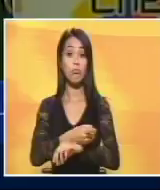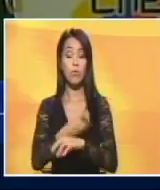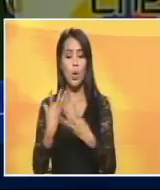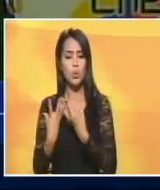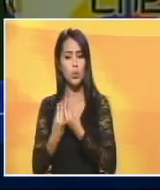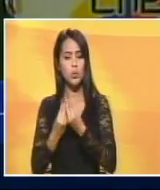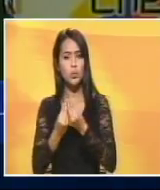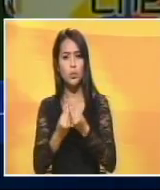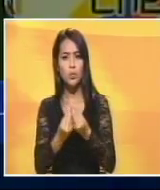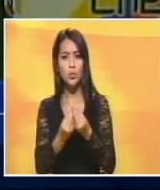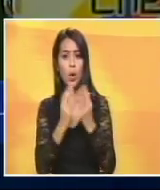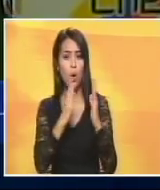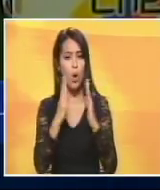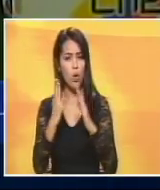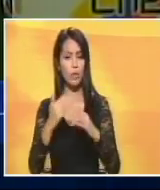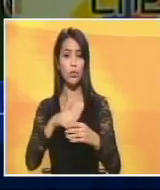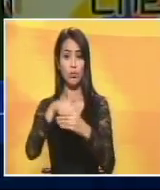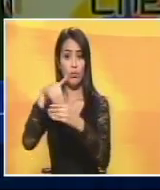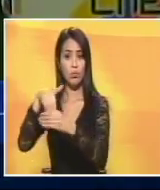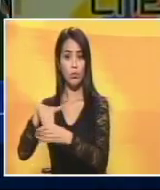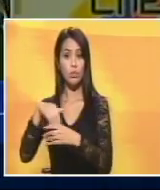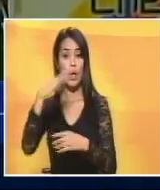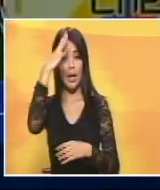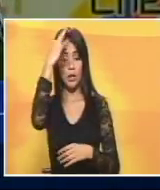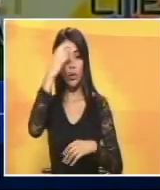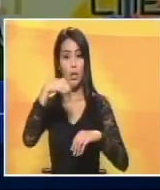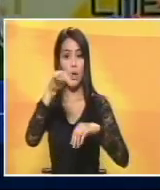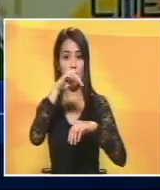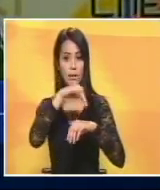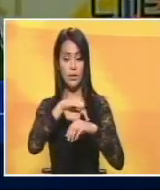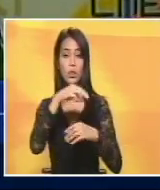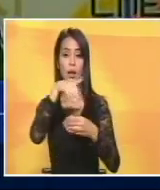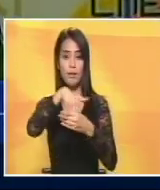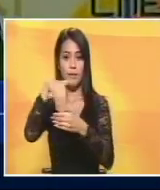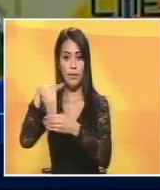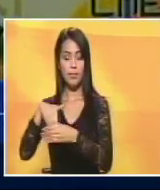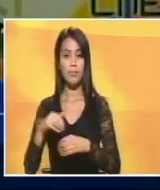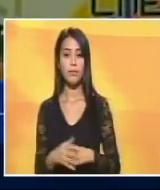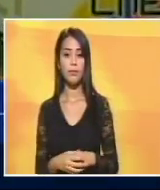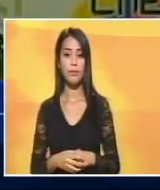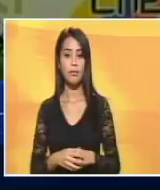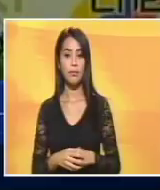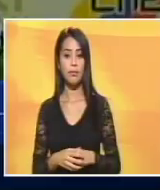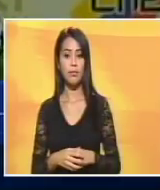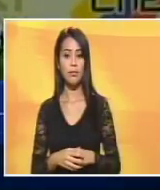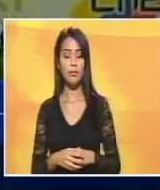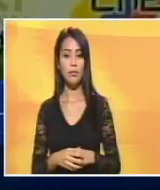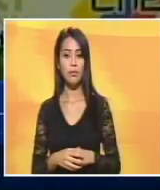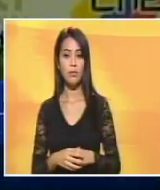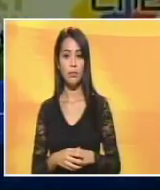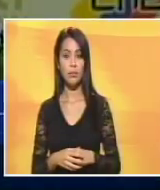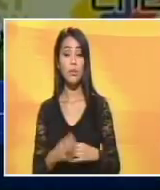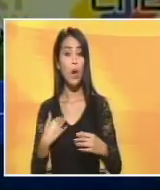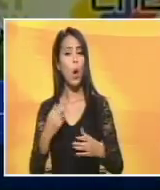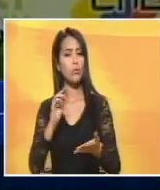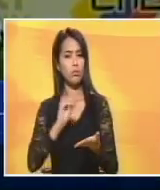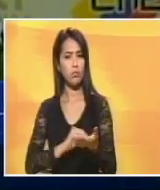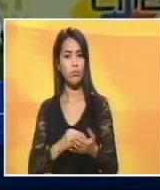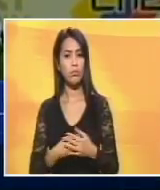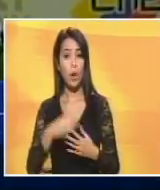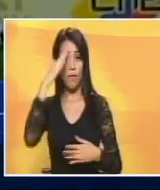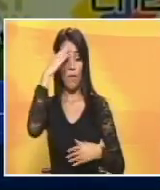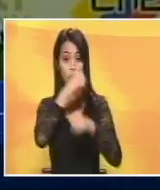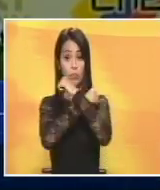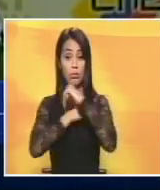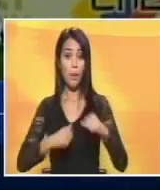acompañamiento al órgano rector, que es el Consejo Nacional Electoral. Órgano rector. Repito, la Fuerza